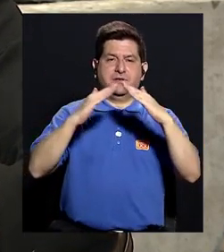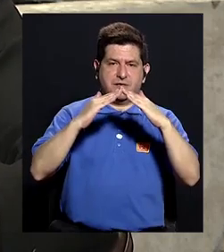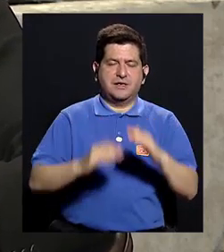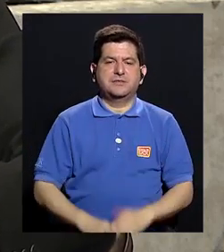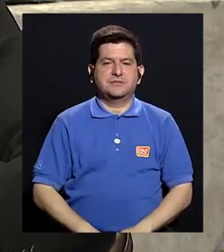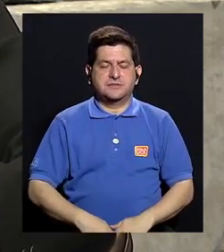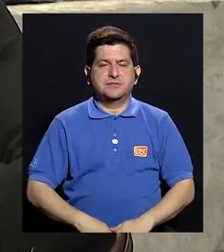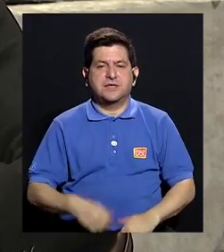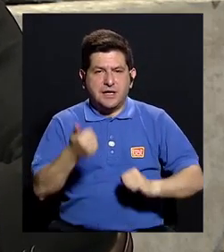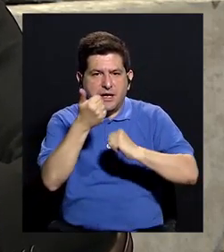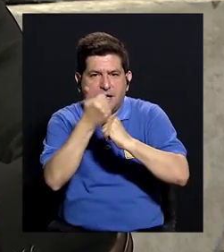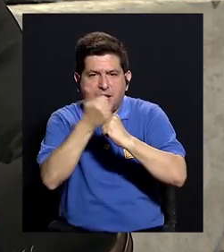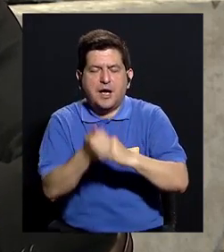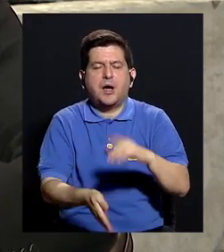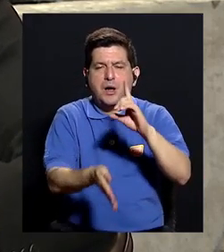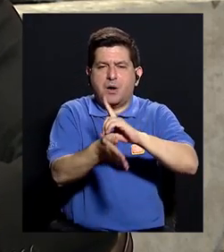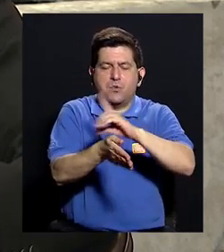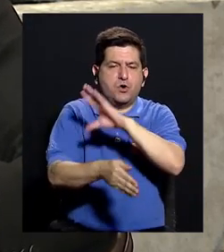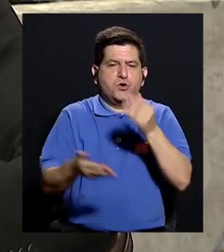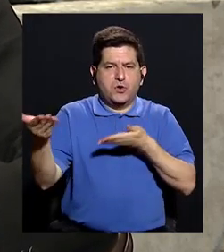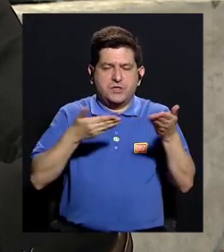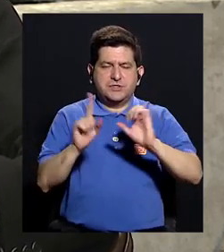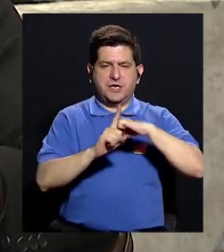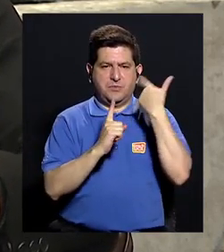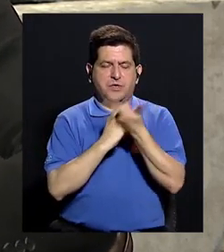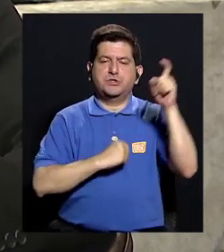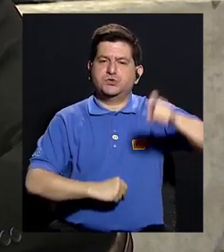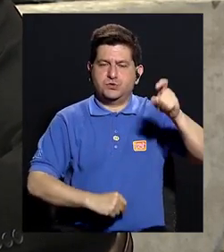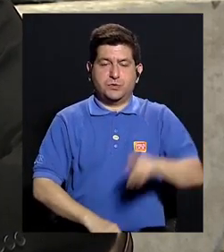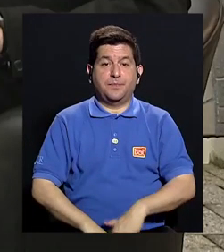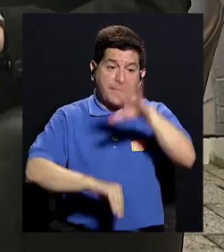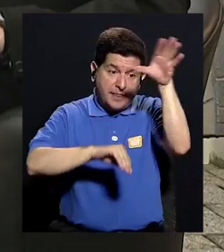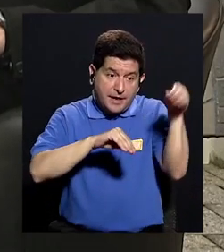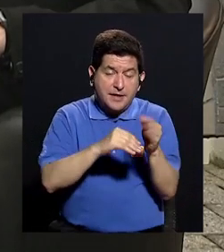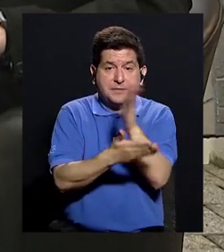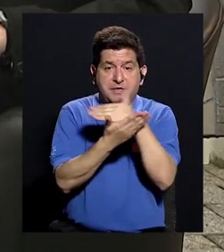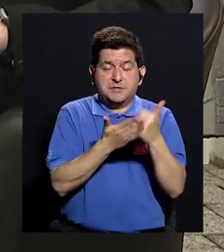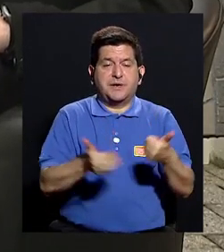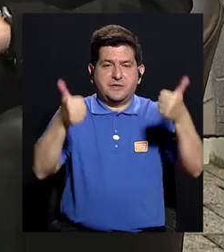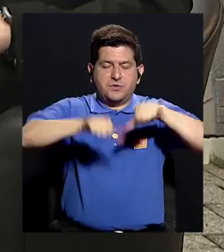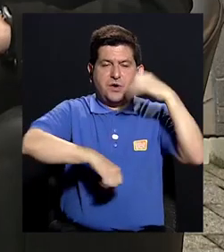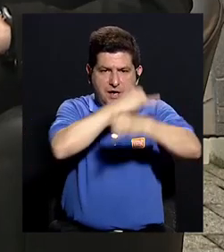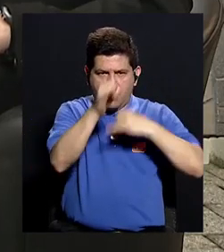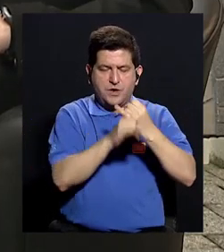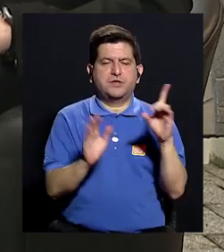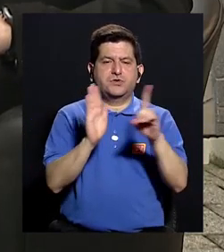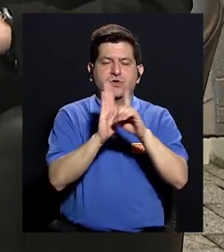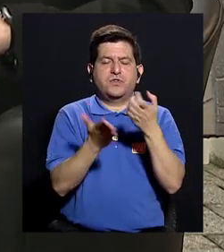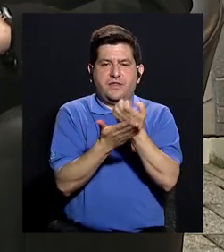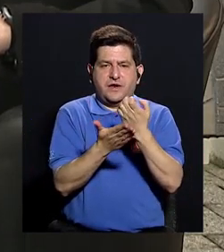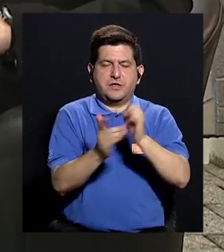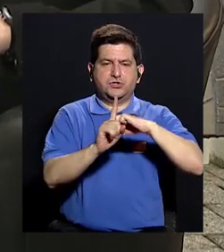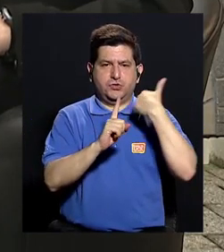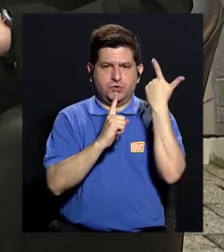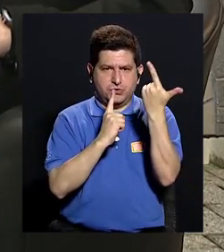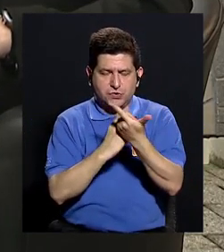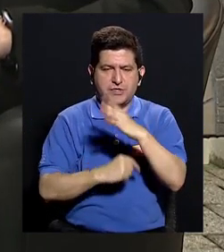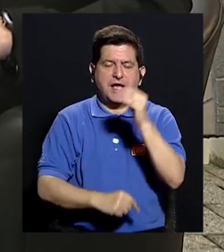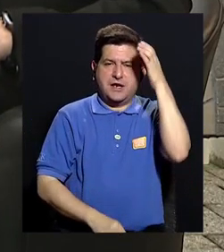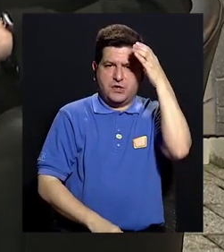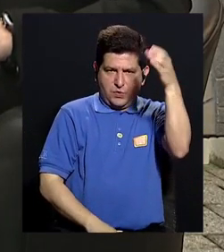la vivienda, la asistencia médica y los servicios sociales necesarios. Además, como parte del Pacto Internacional de Derechos Económicos,